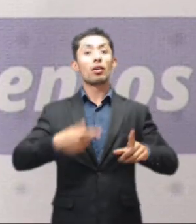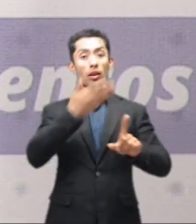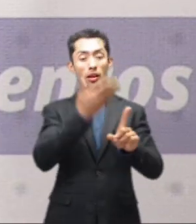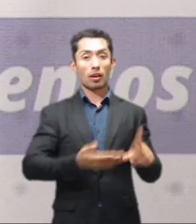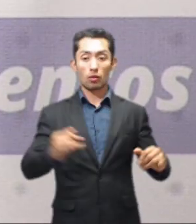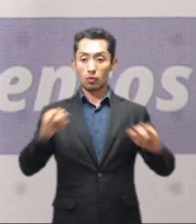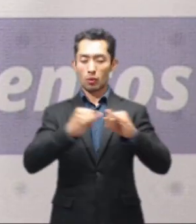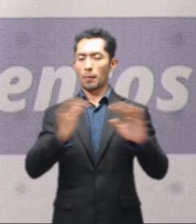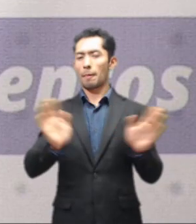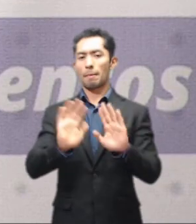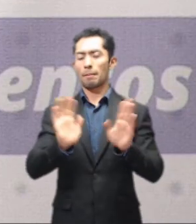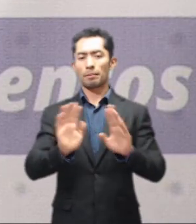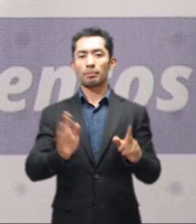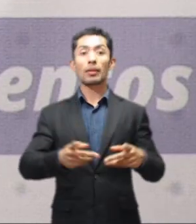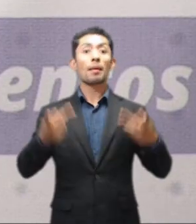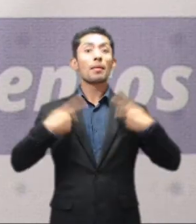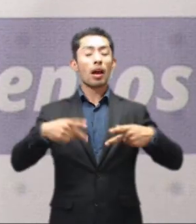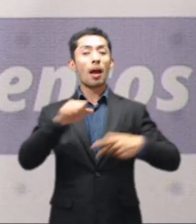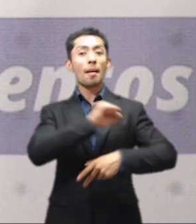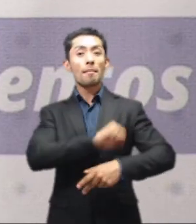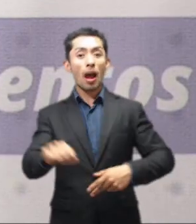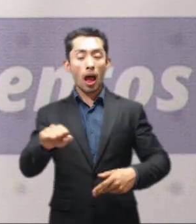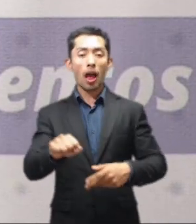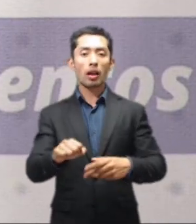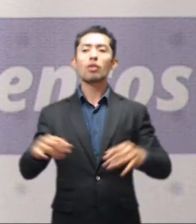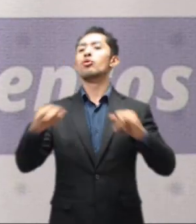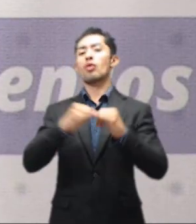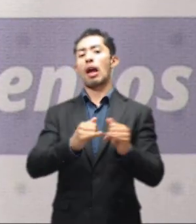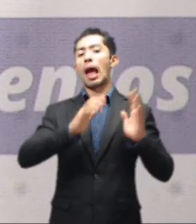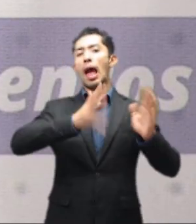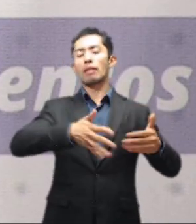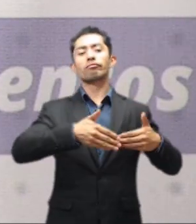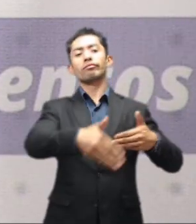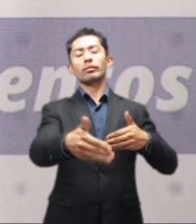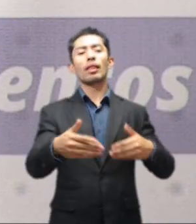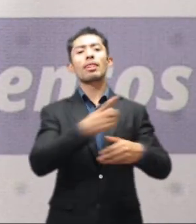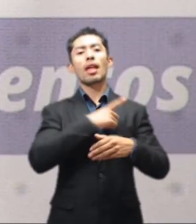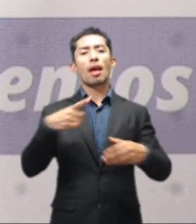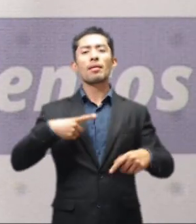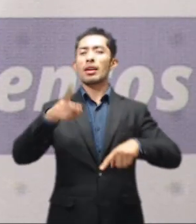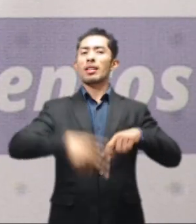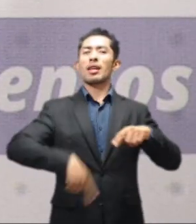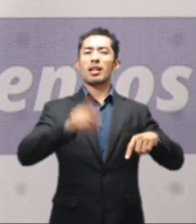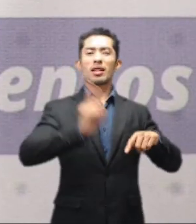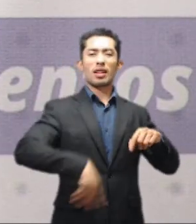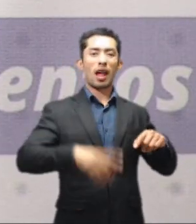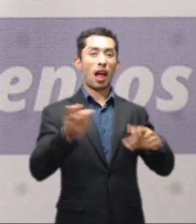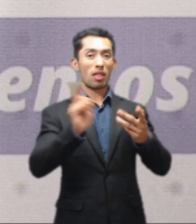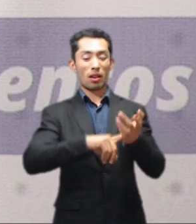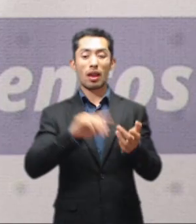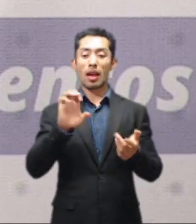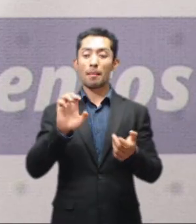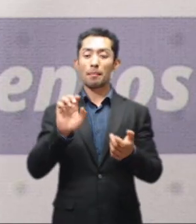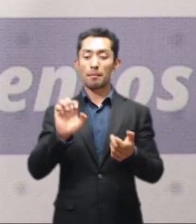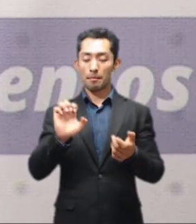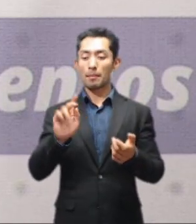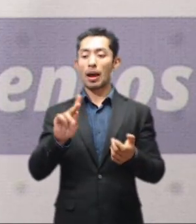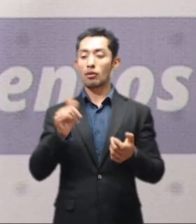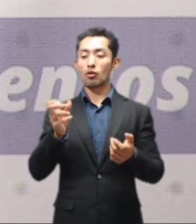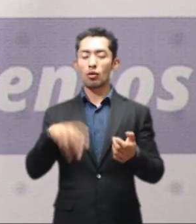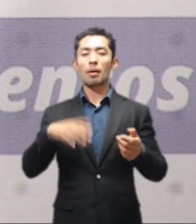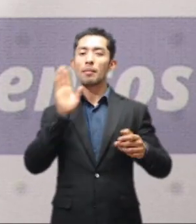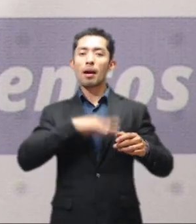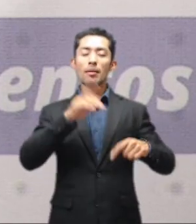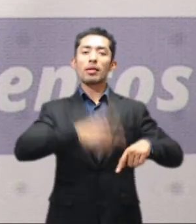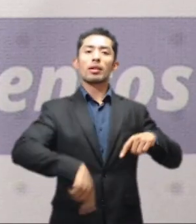instituciones las van las personas se van y la institución se queda Tenemos que llegar a combatir todo lo malo que hay en epasoyucan tenemos que llegar a